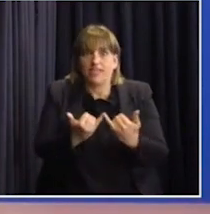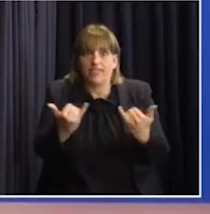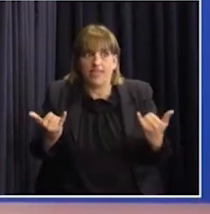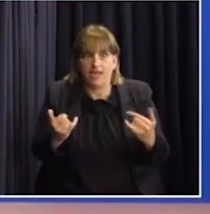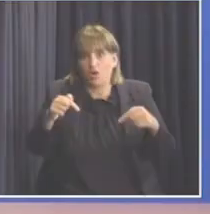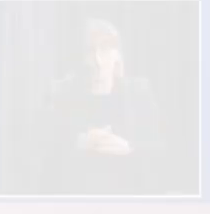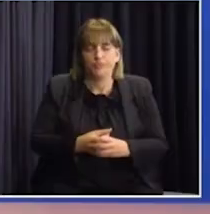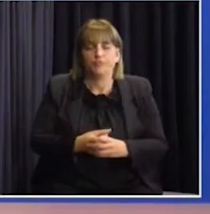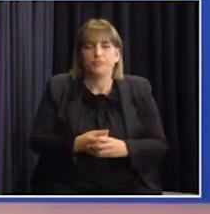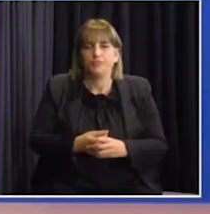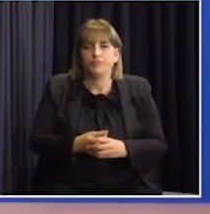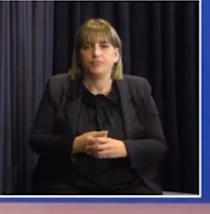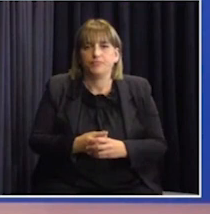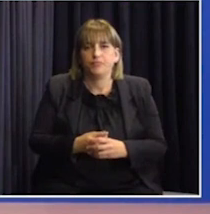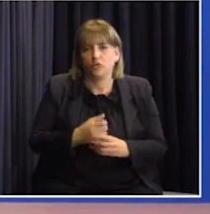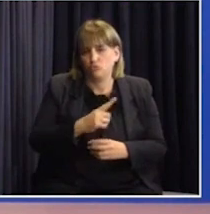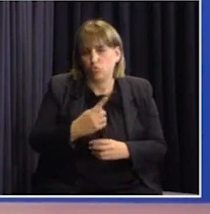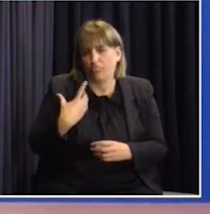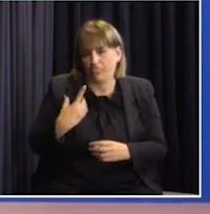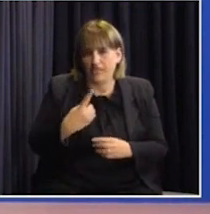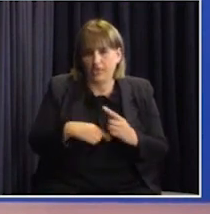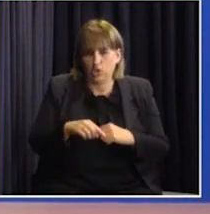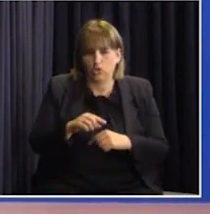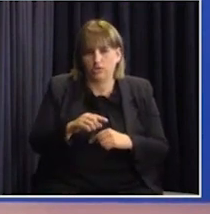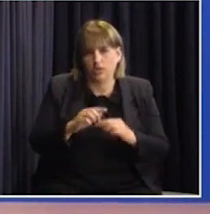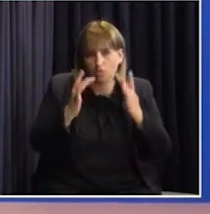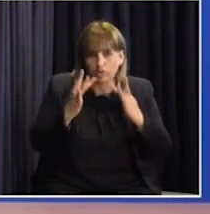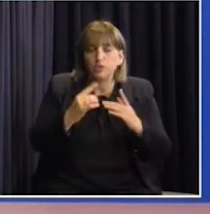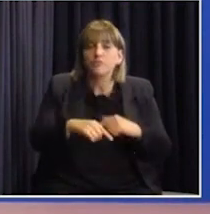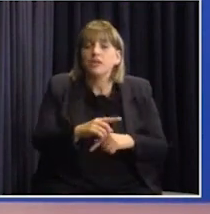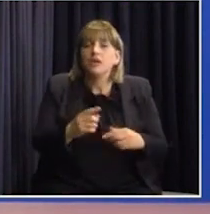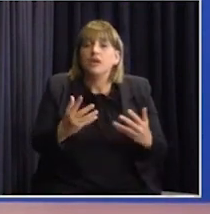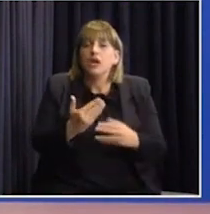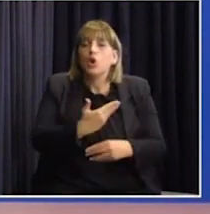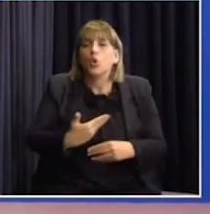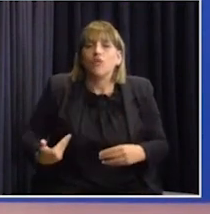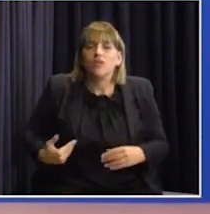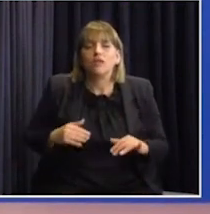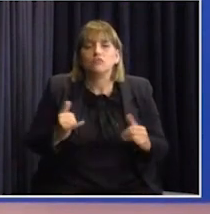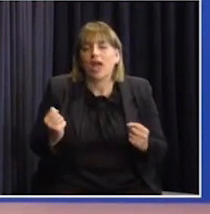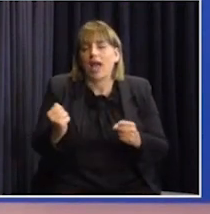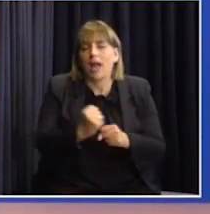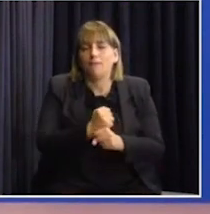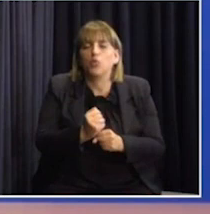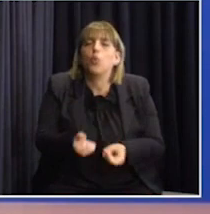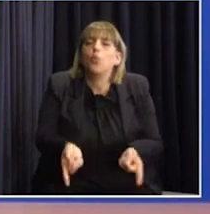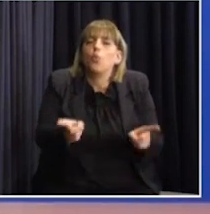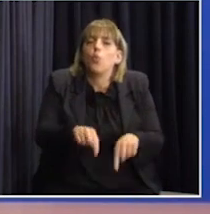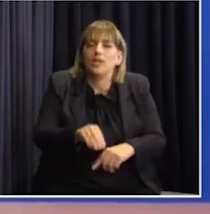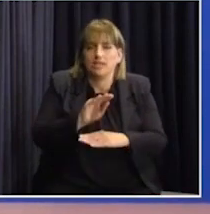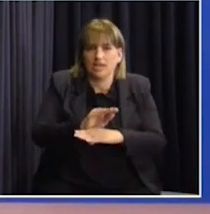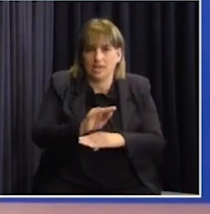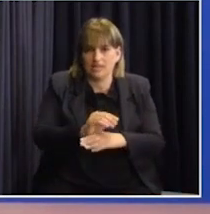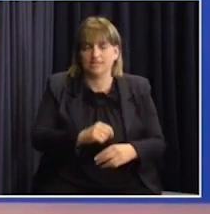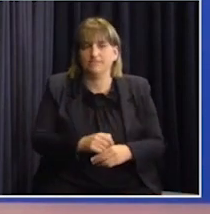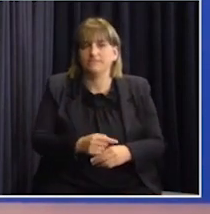conferencia el gobierno ha decidido habilitar el retorno a clases y en esta